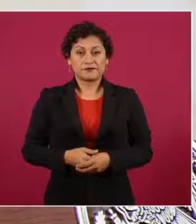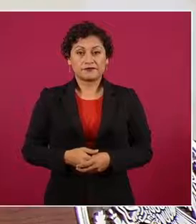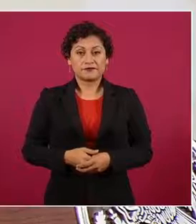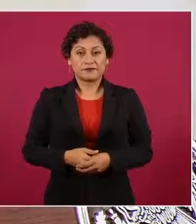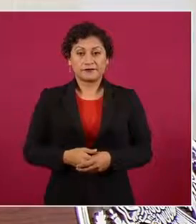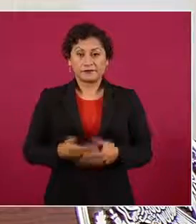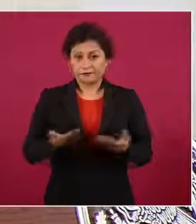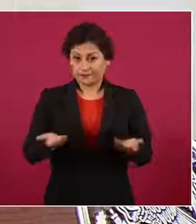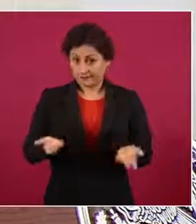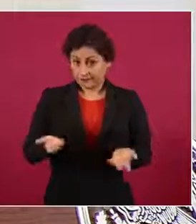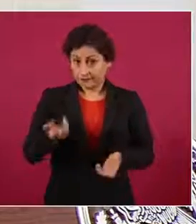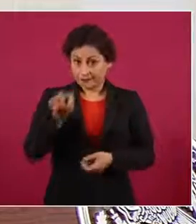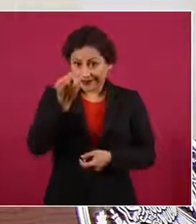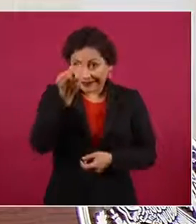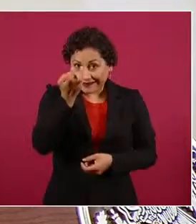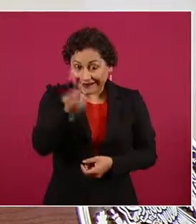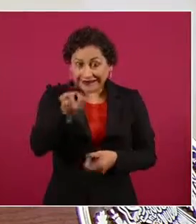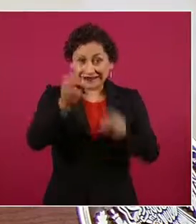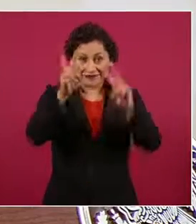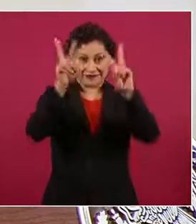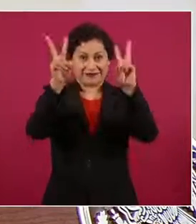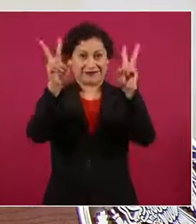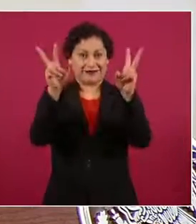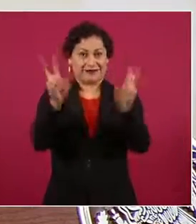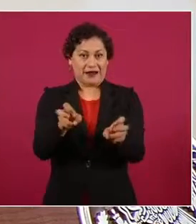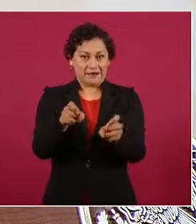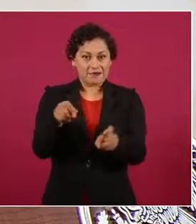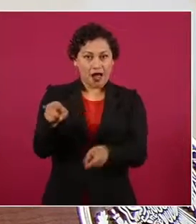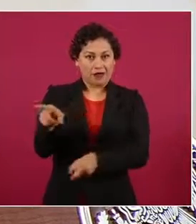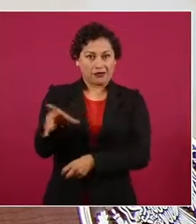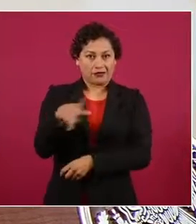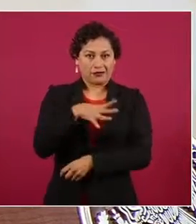Ese es el asunto, ese es el tema de fondo,